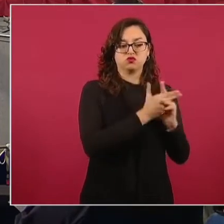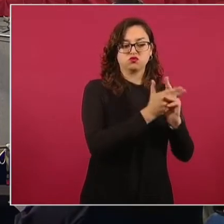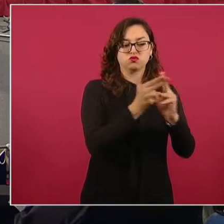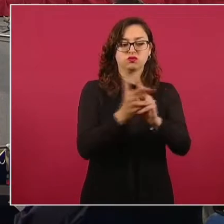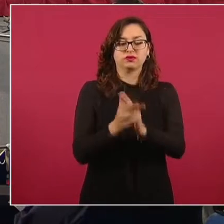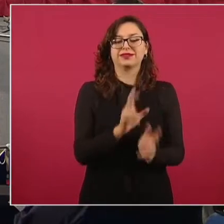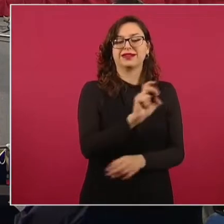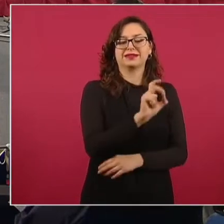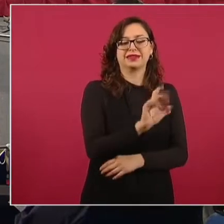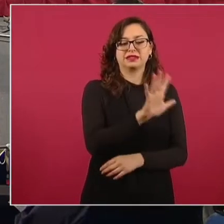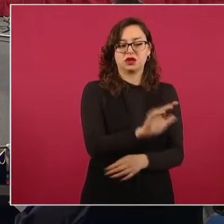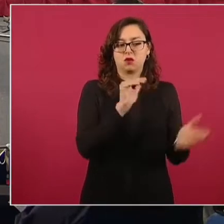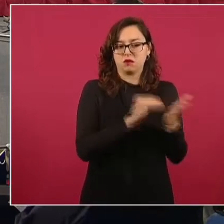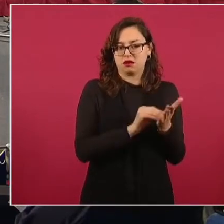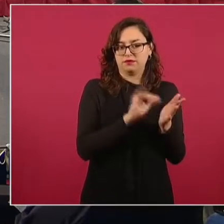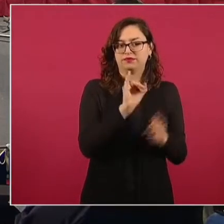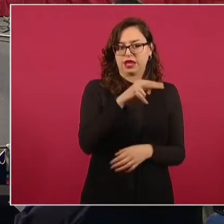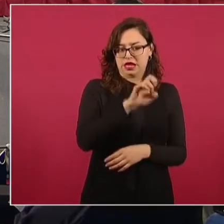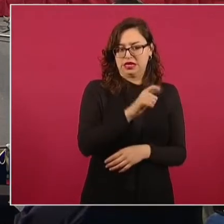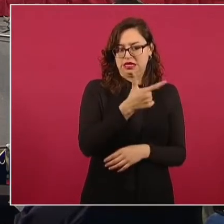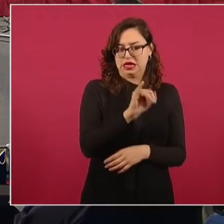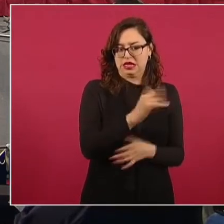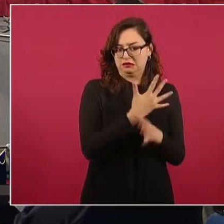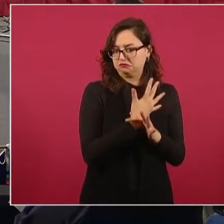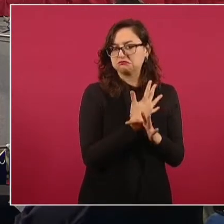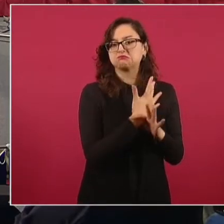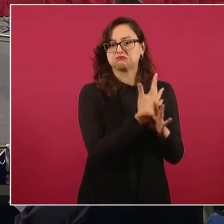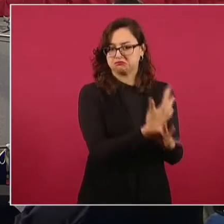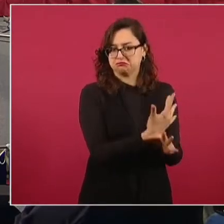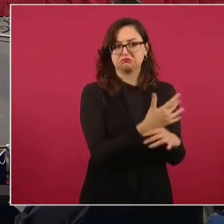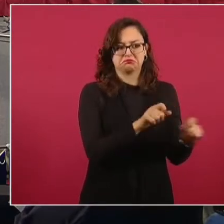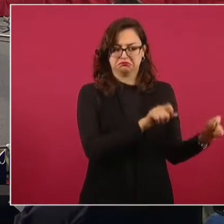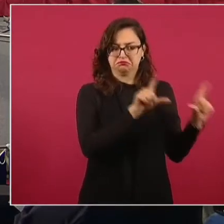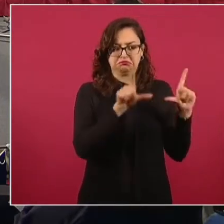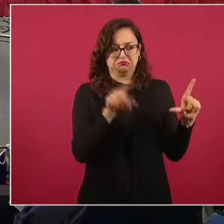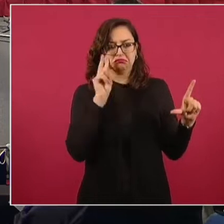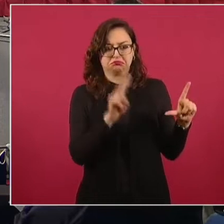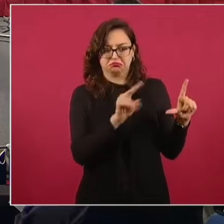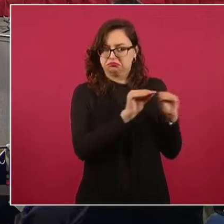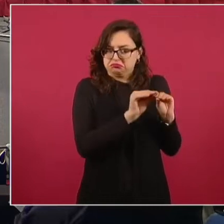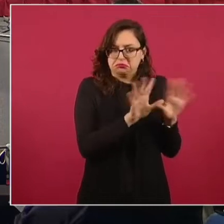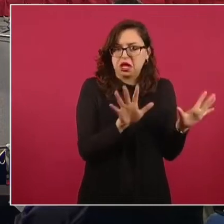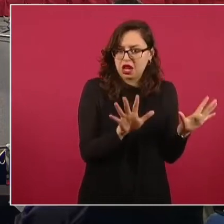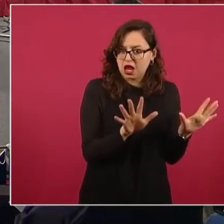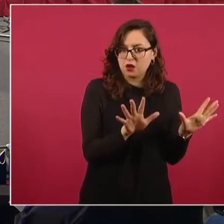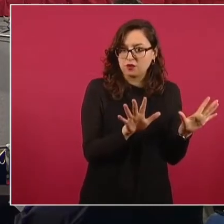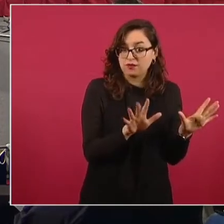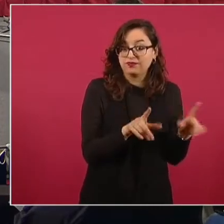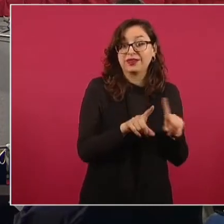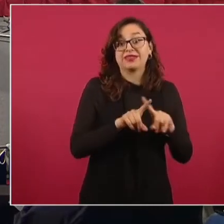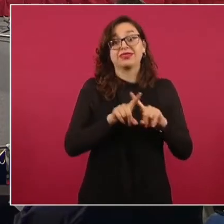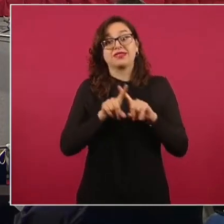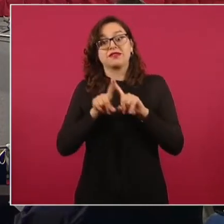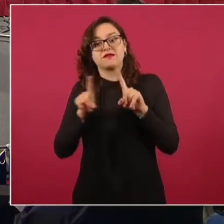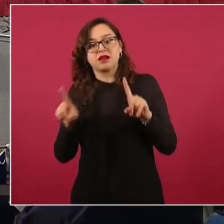35,625, tal y como lo muestra la gráfica presentada. Clarito. Por lo que respecta a la